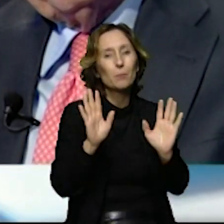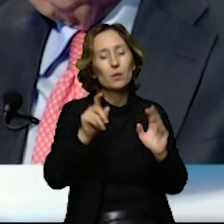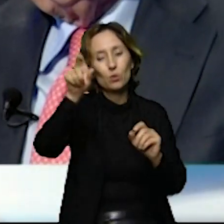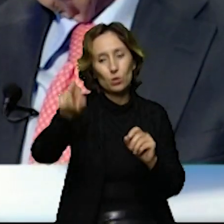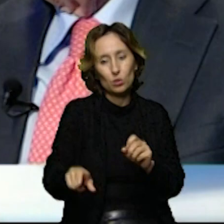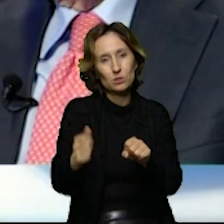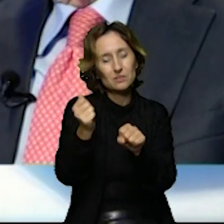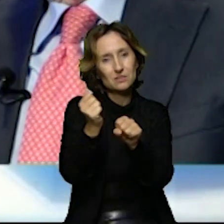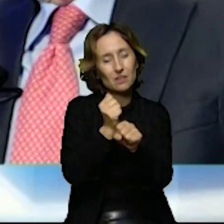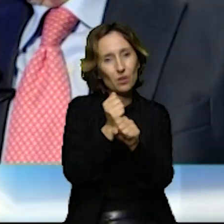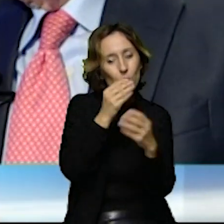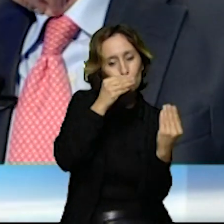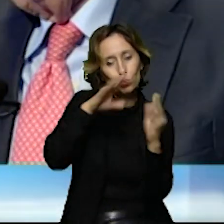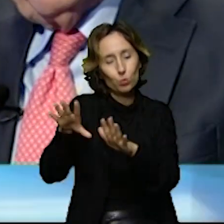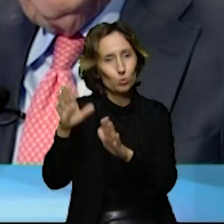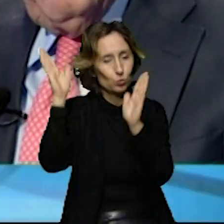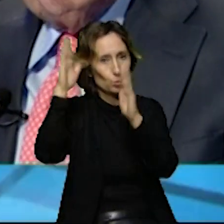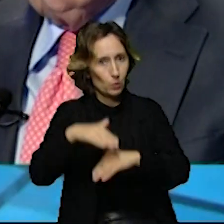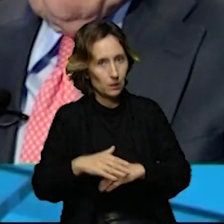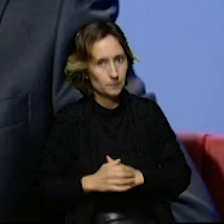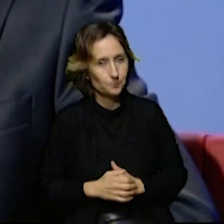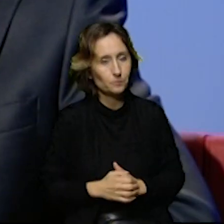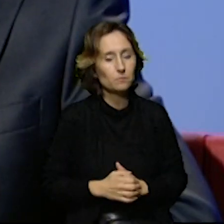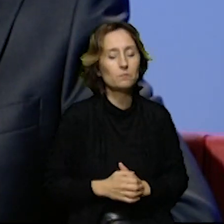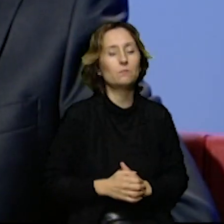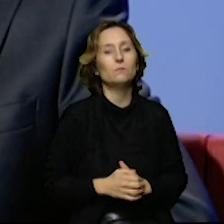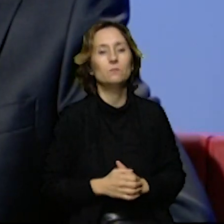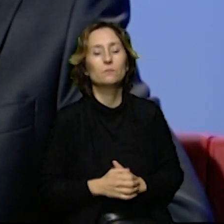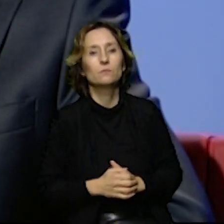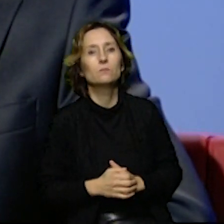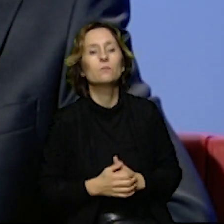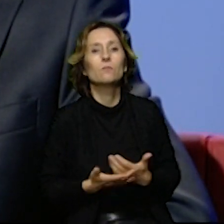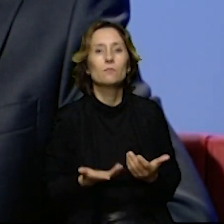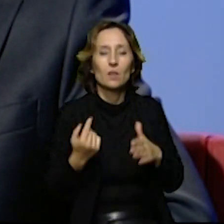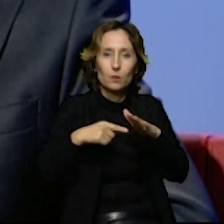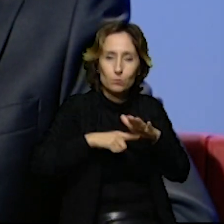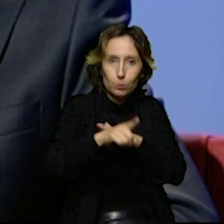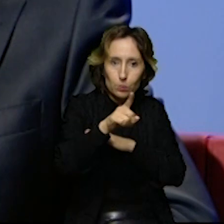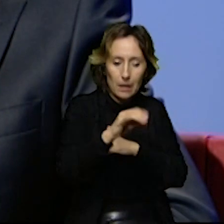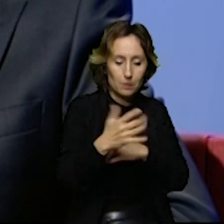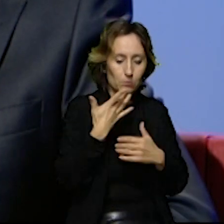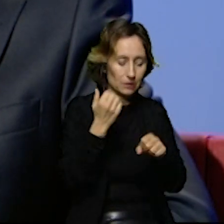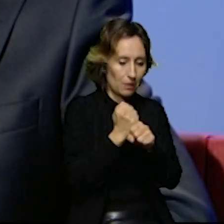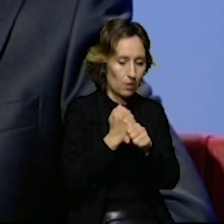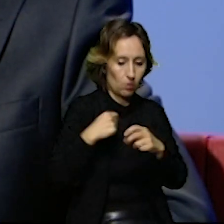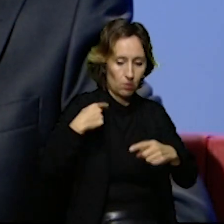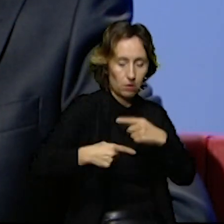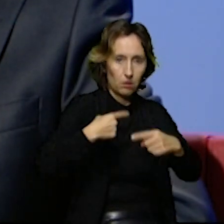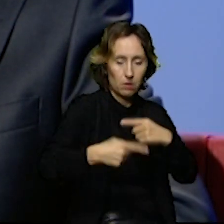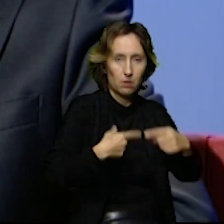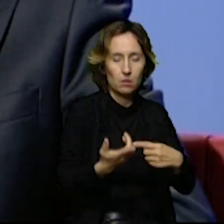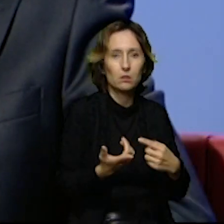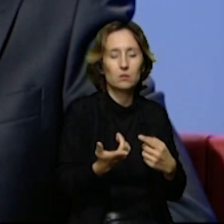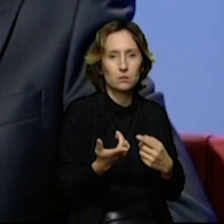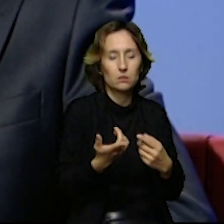sustitución en el trabajo diario? Bueno, ha habido avances de manera que las tareas rutinarias han